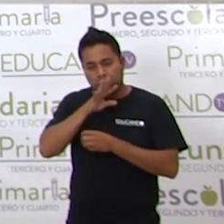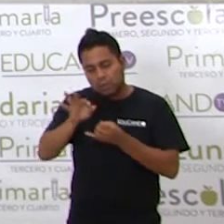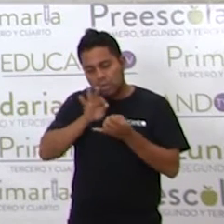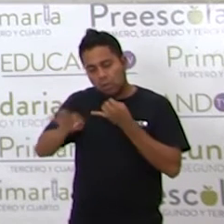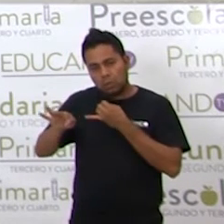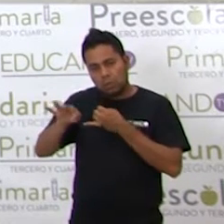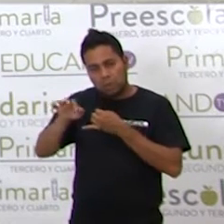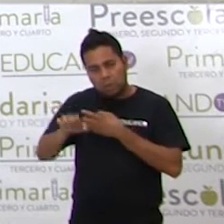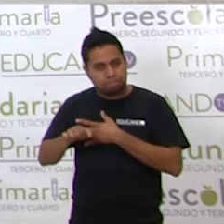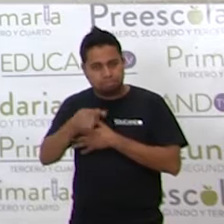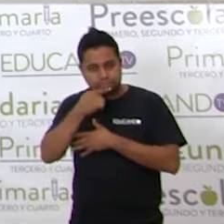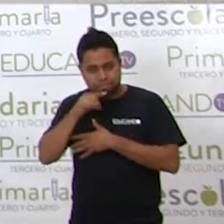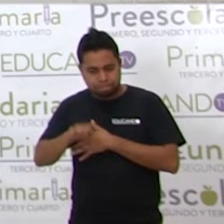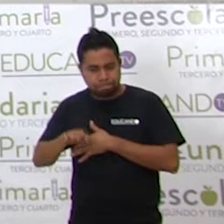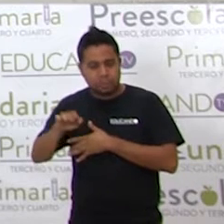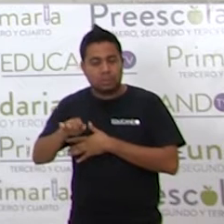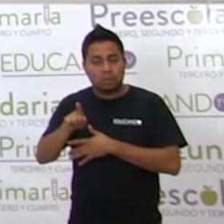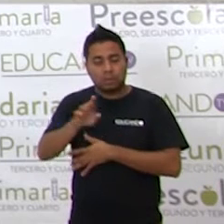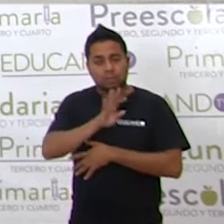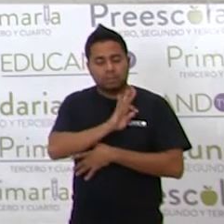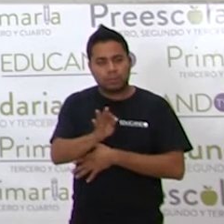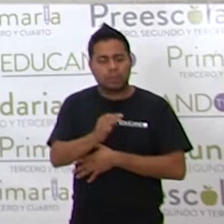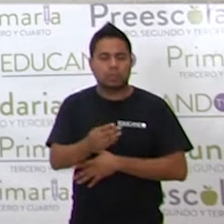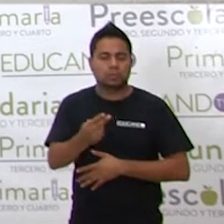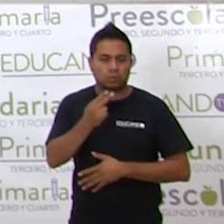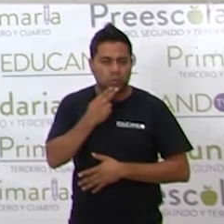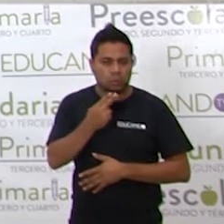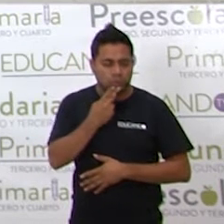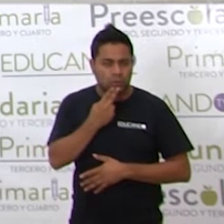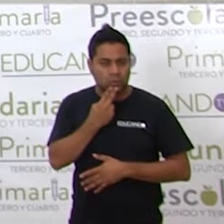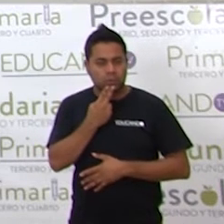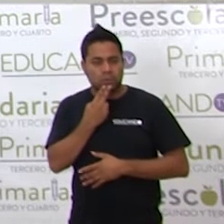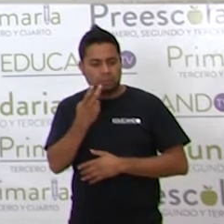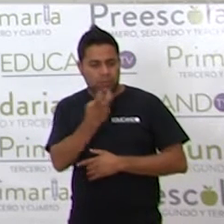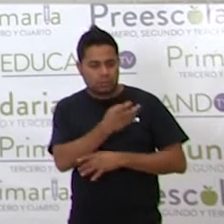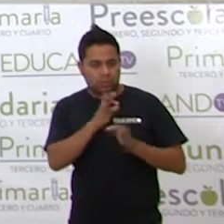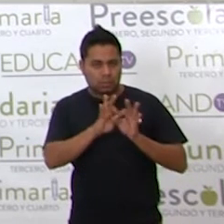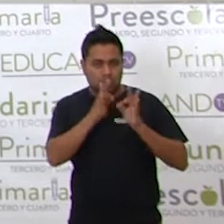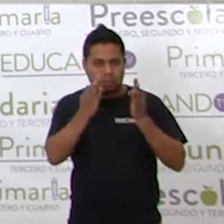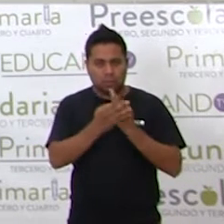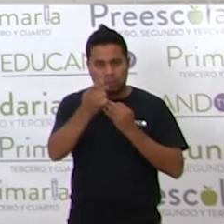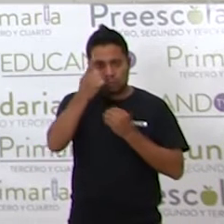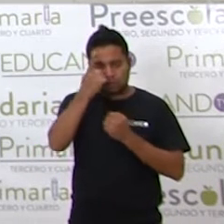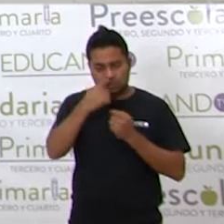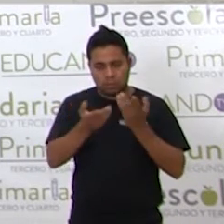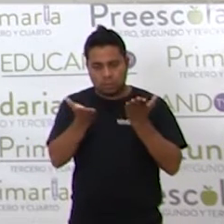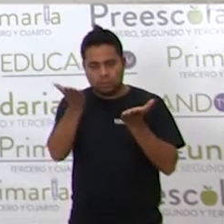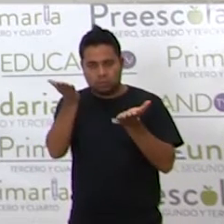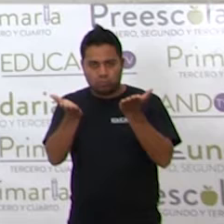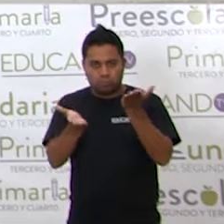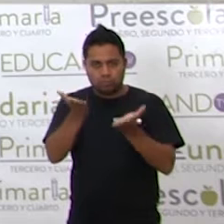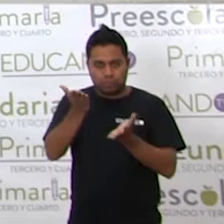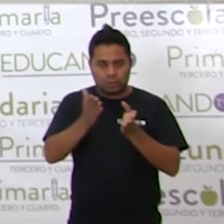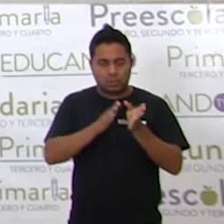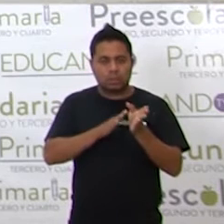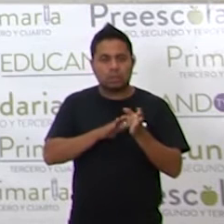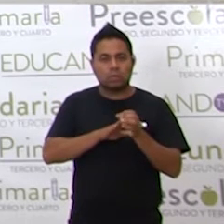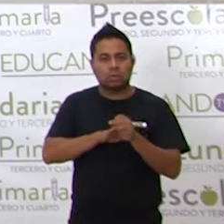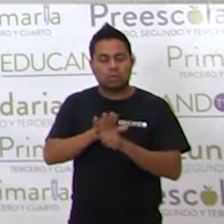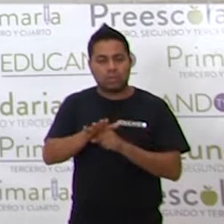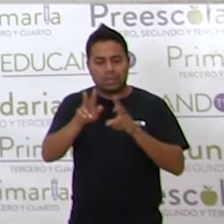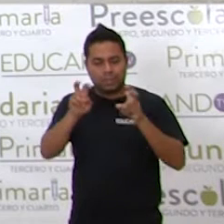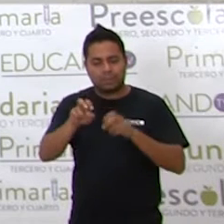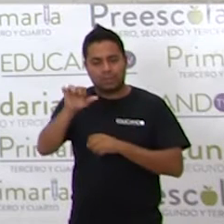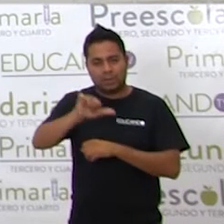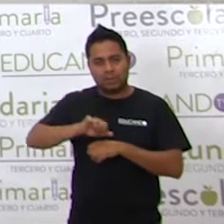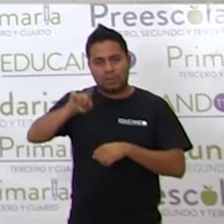edad. Tú puedes hacer uso de estas formas para comparar, que fue el tema de